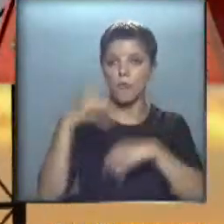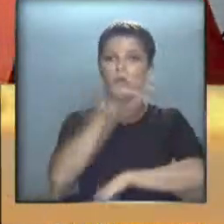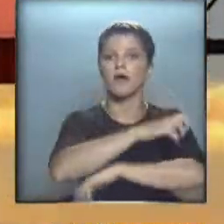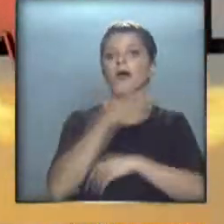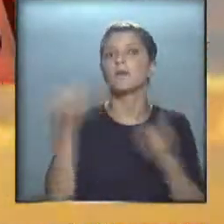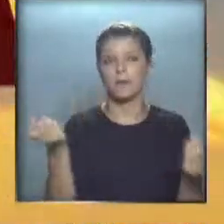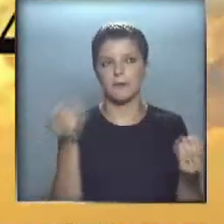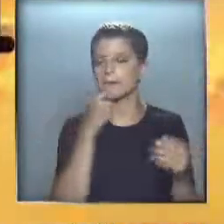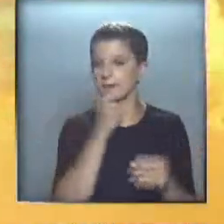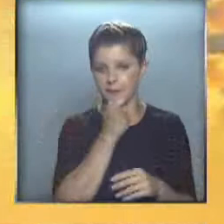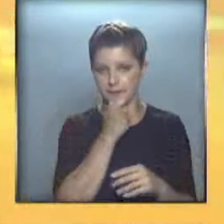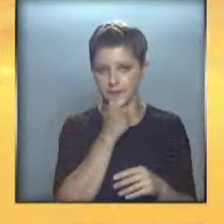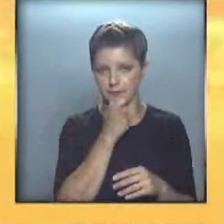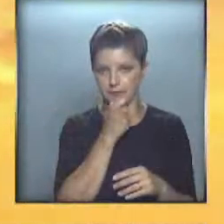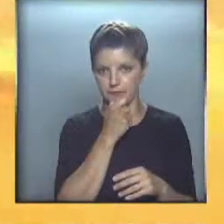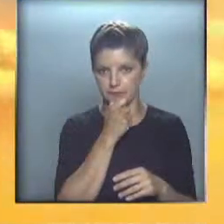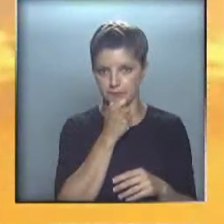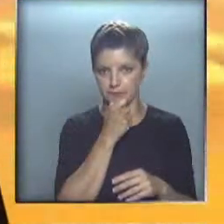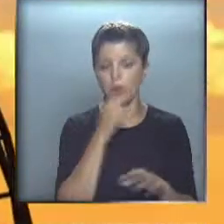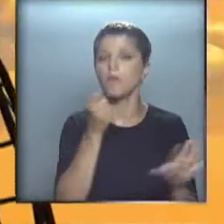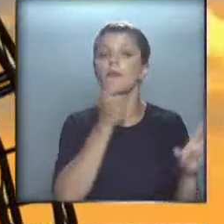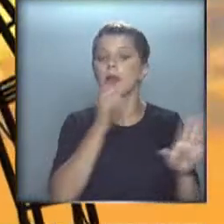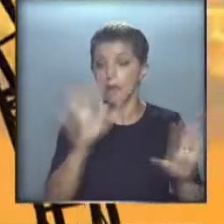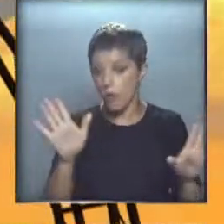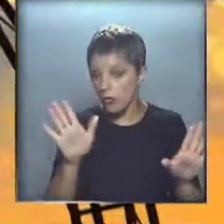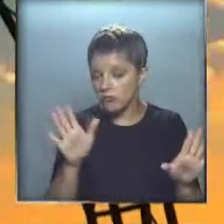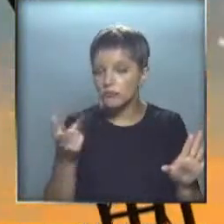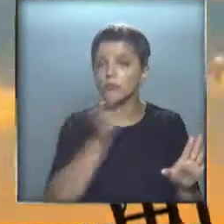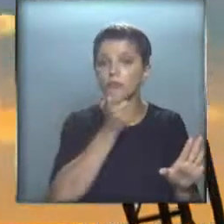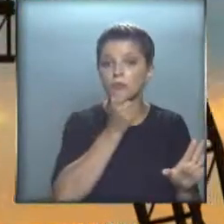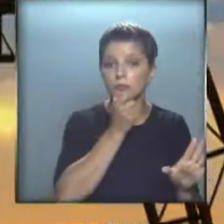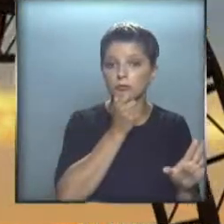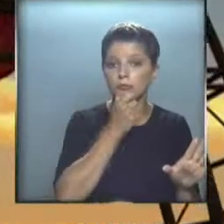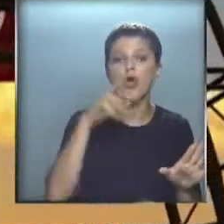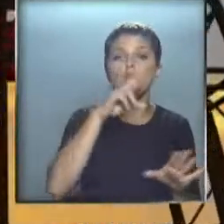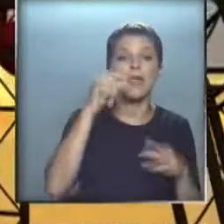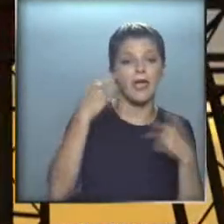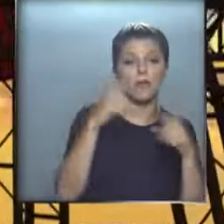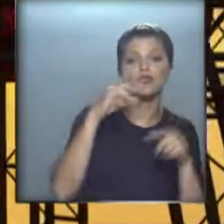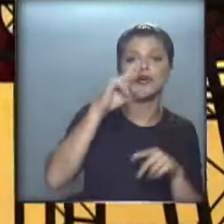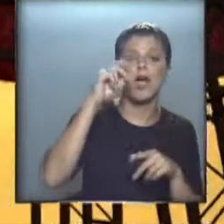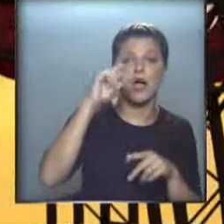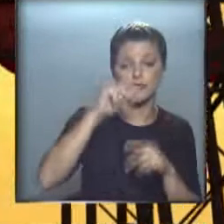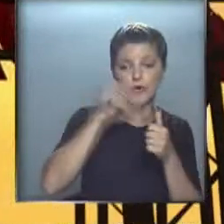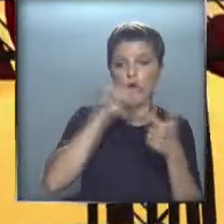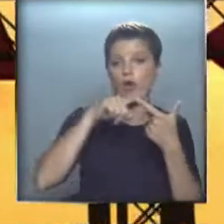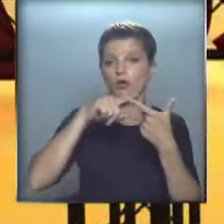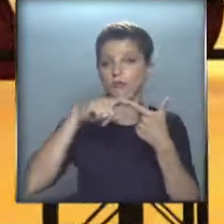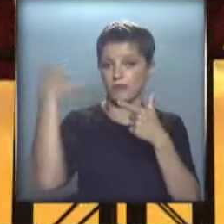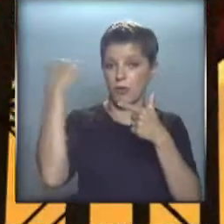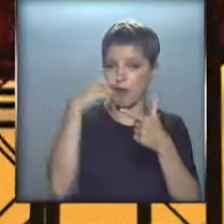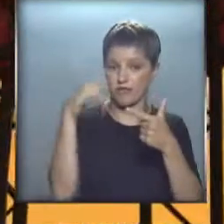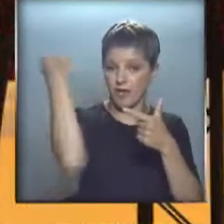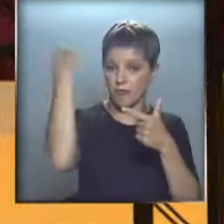decir, por poner ejemplos, pues los heavy, los rockeros, los otaku y